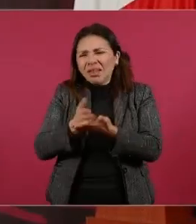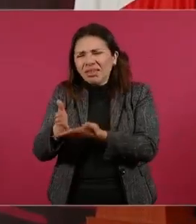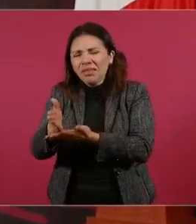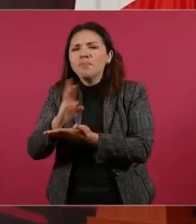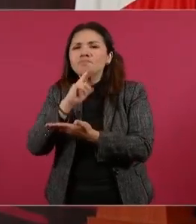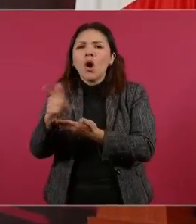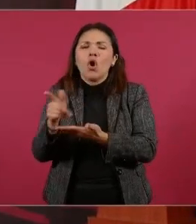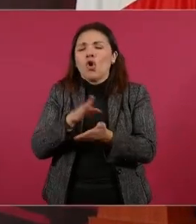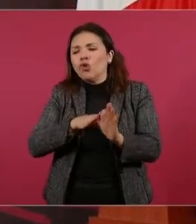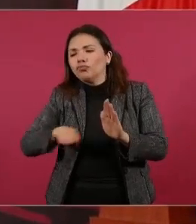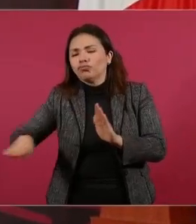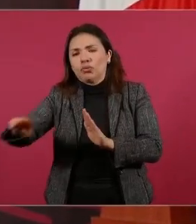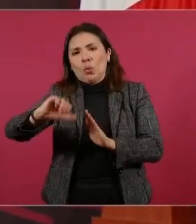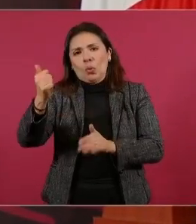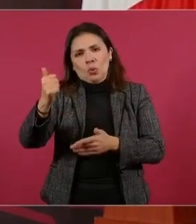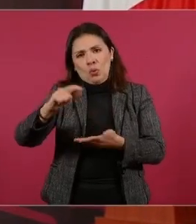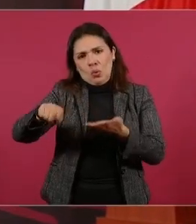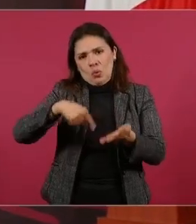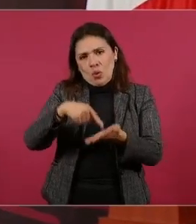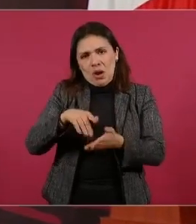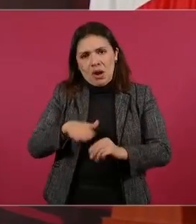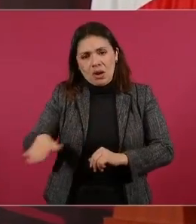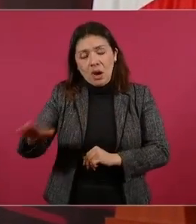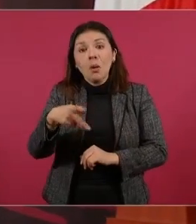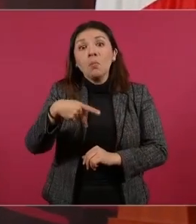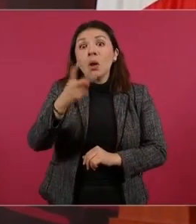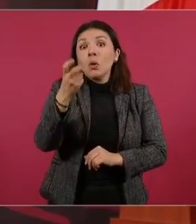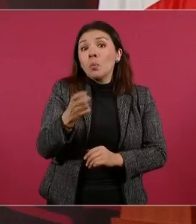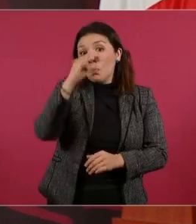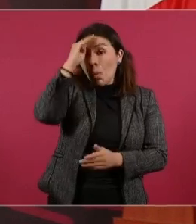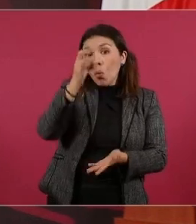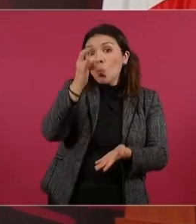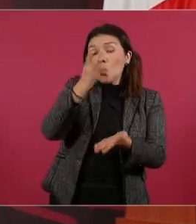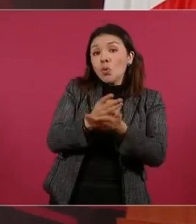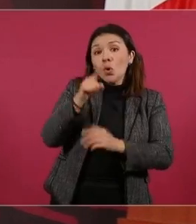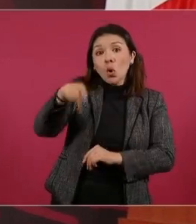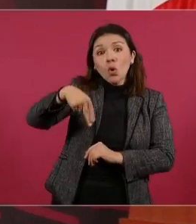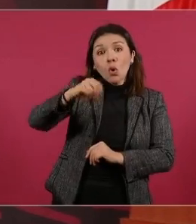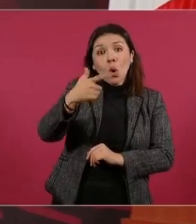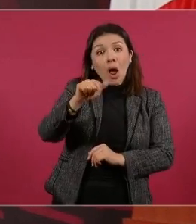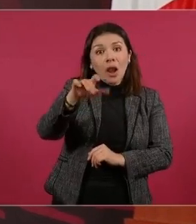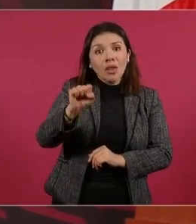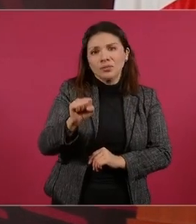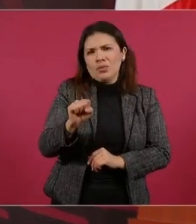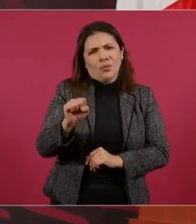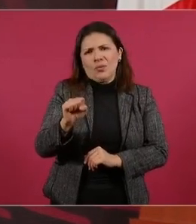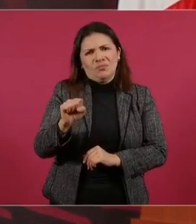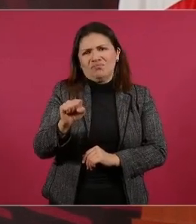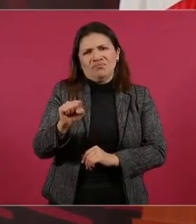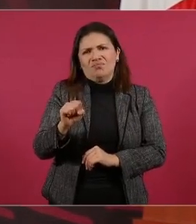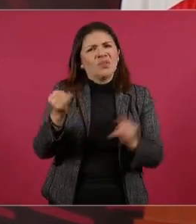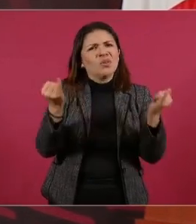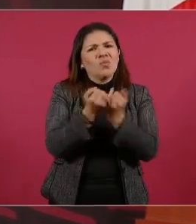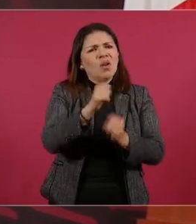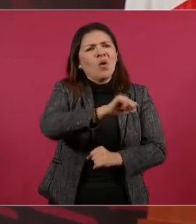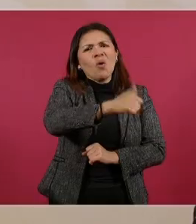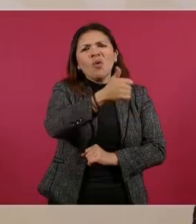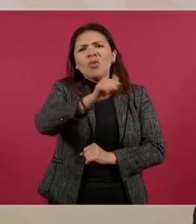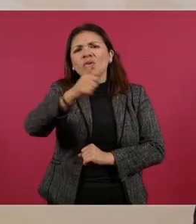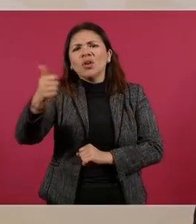resolver Pero esto no solo es en Nogales O sea casi todas las